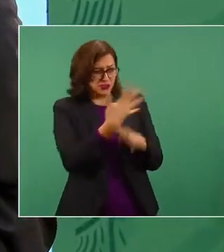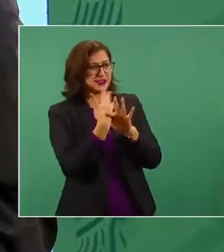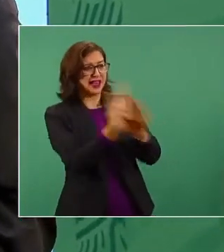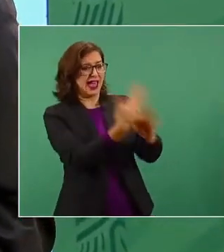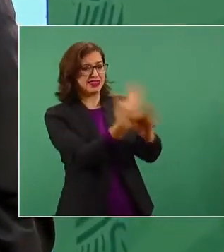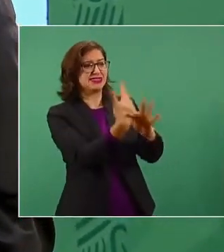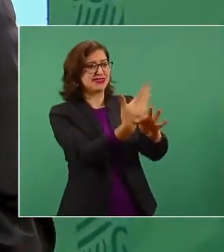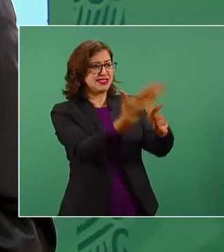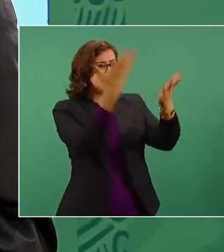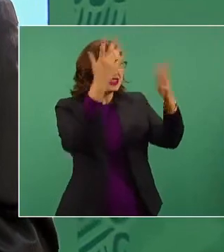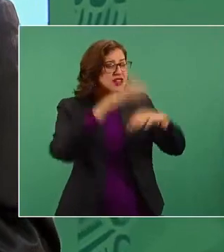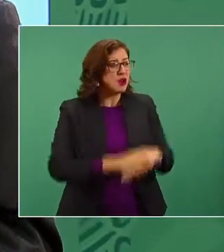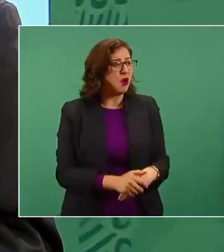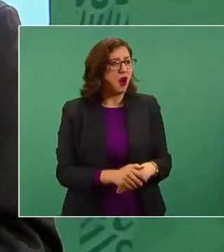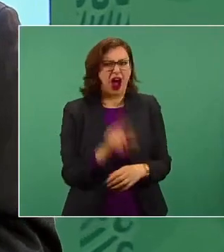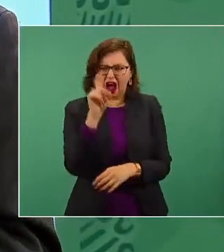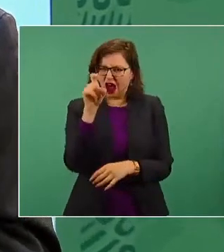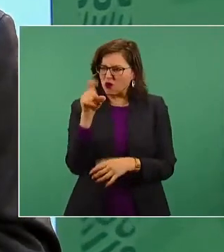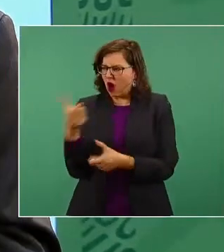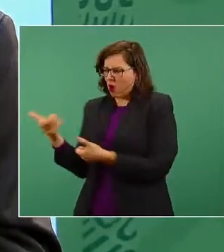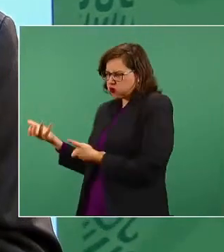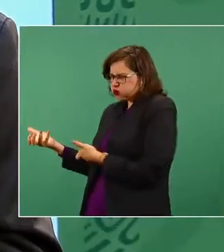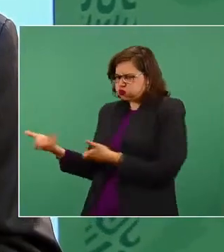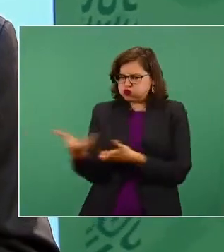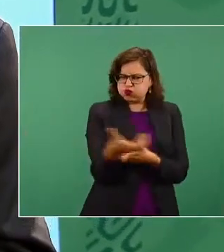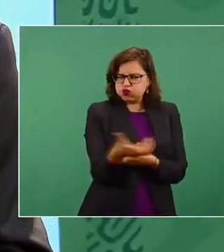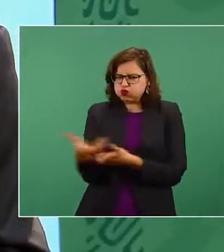que había que tirarles chorros de agua.